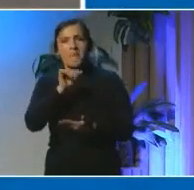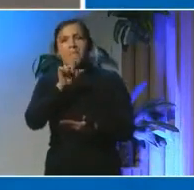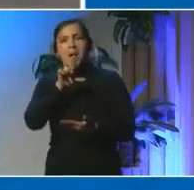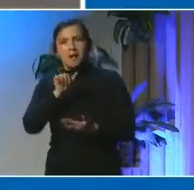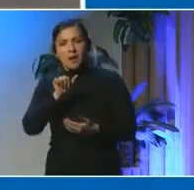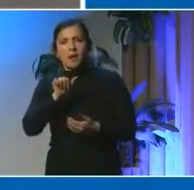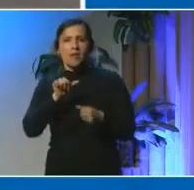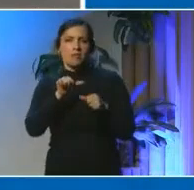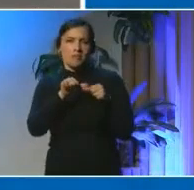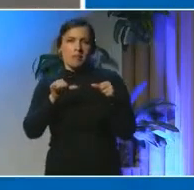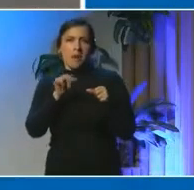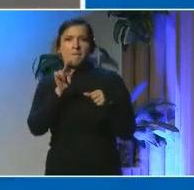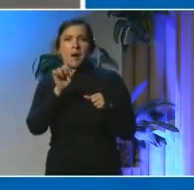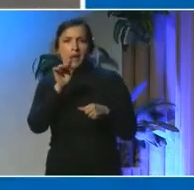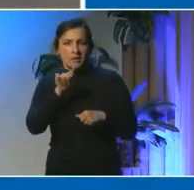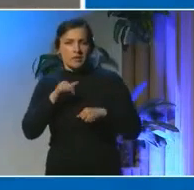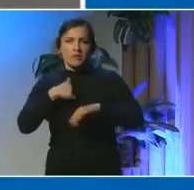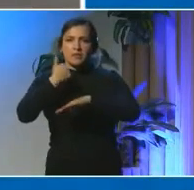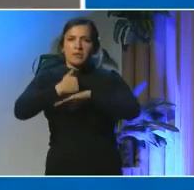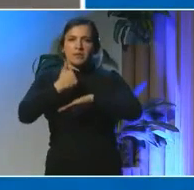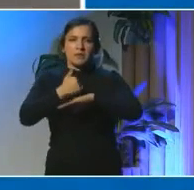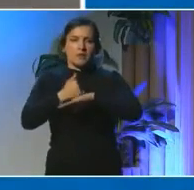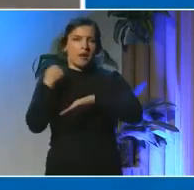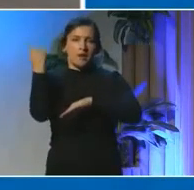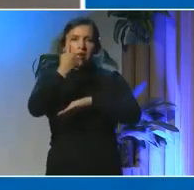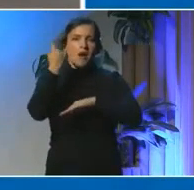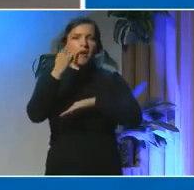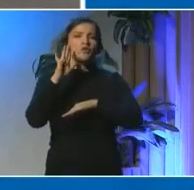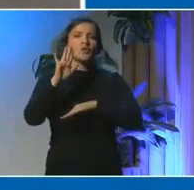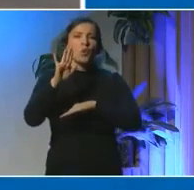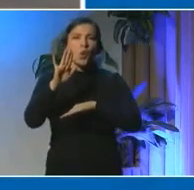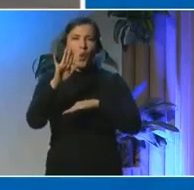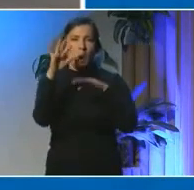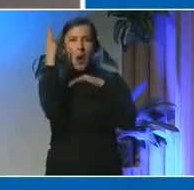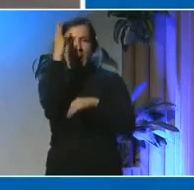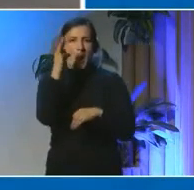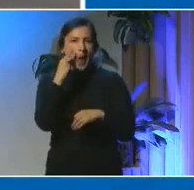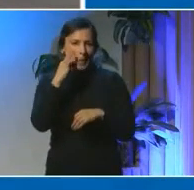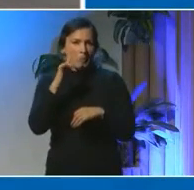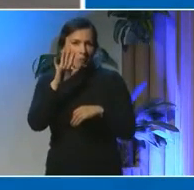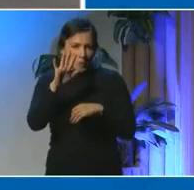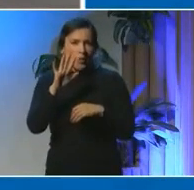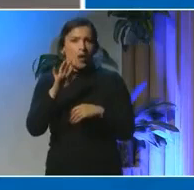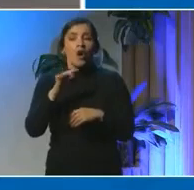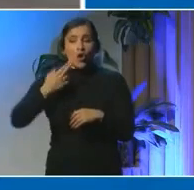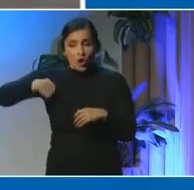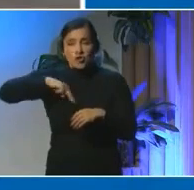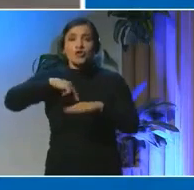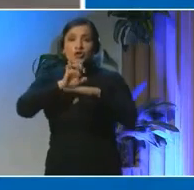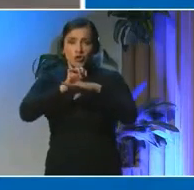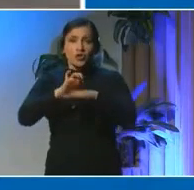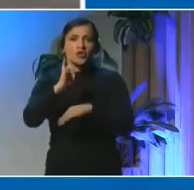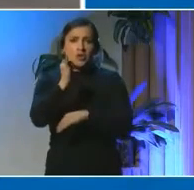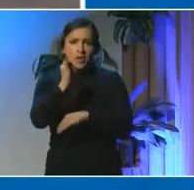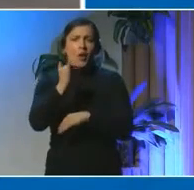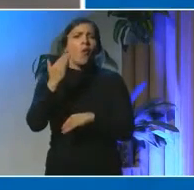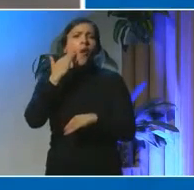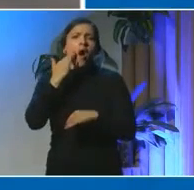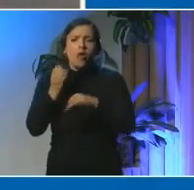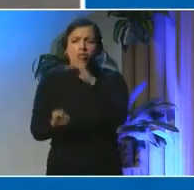Vargas gerente general de Natura cosméticos eh Sí Santiago y nosotros en Natura que nacimos ya hace 50